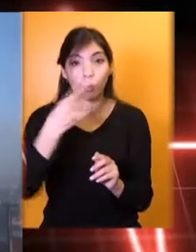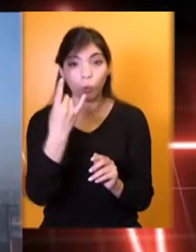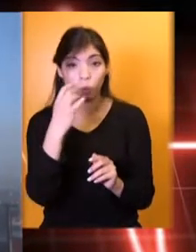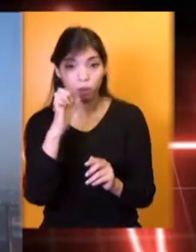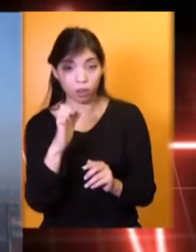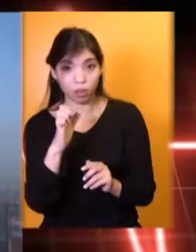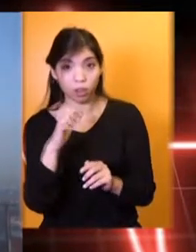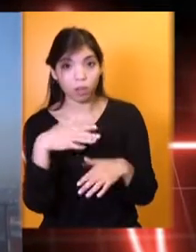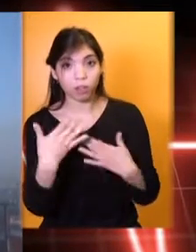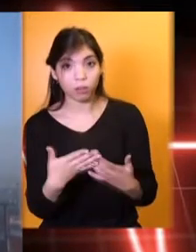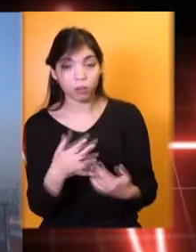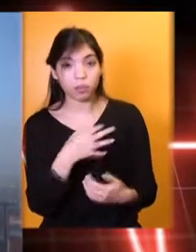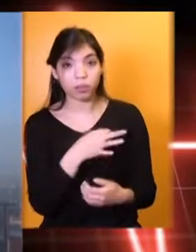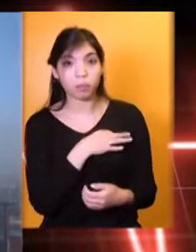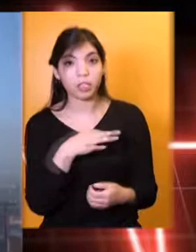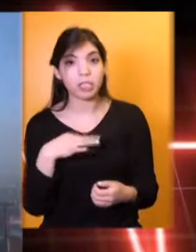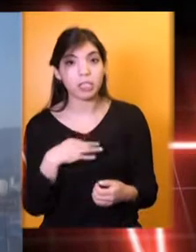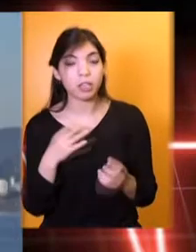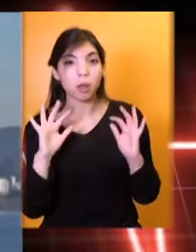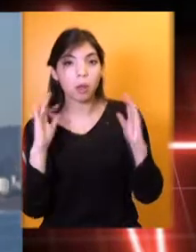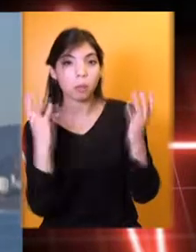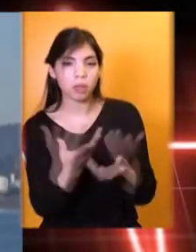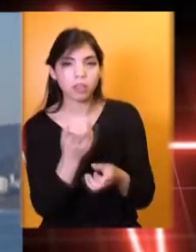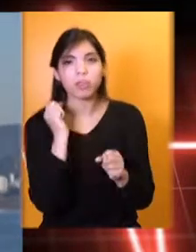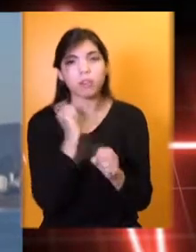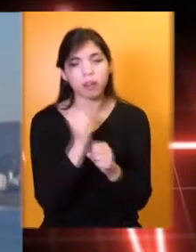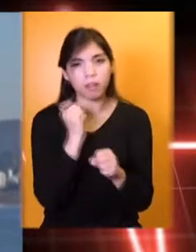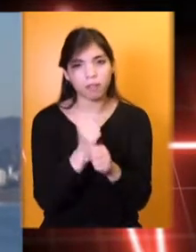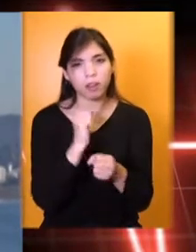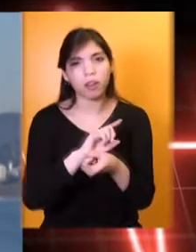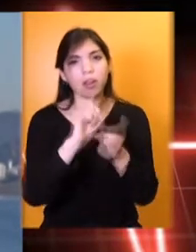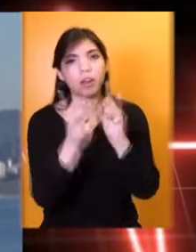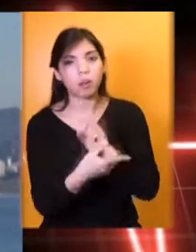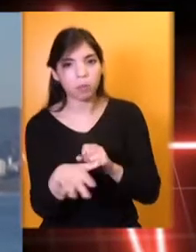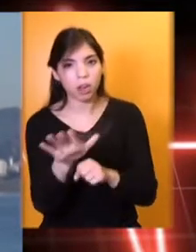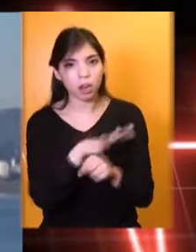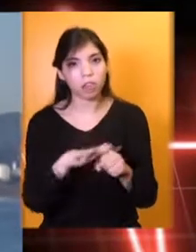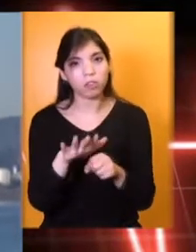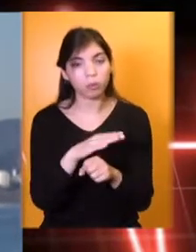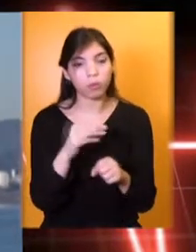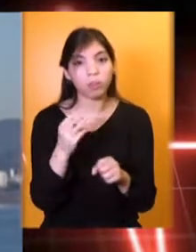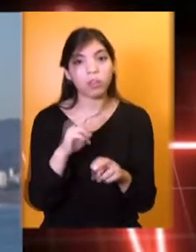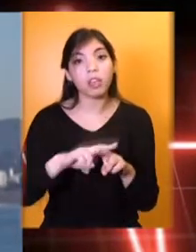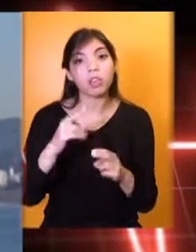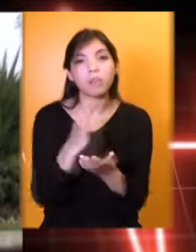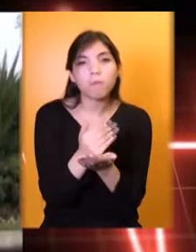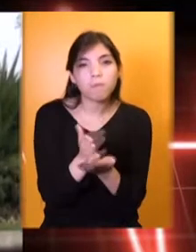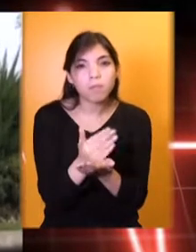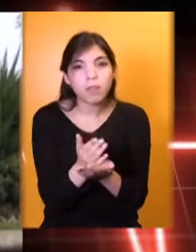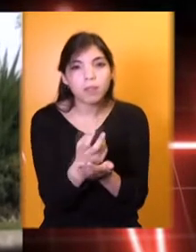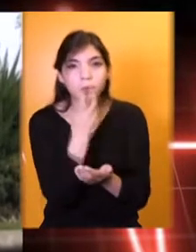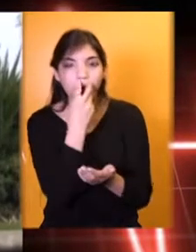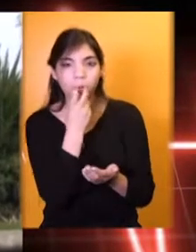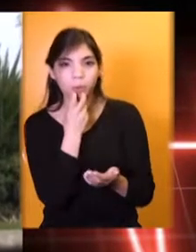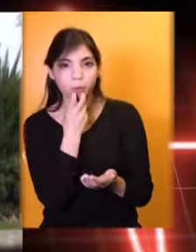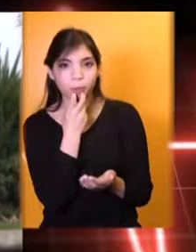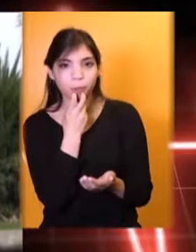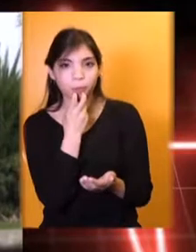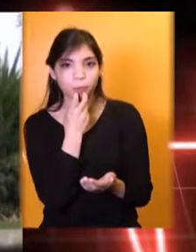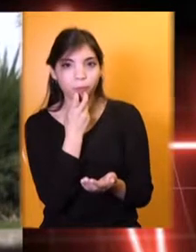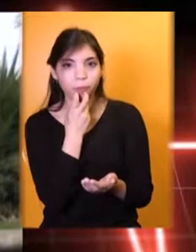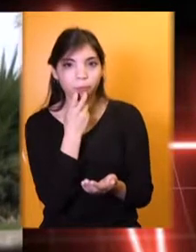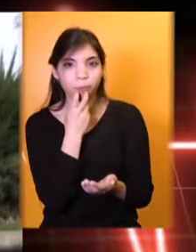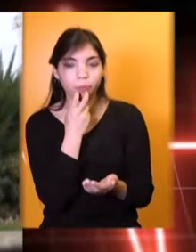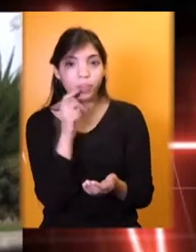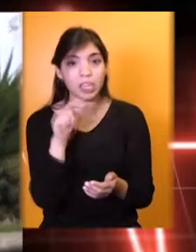Ambiente trabaja para establecer las bases de la creación de un plan que se pueda aplicar para Puerto Montt. Un valle donde se